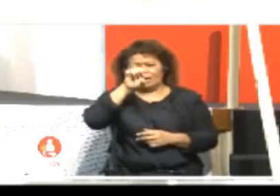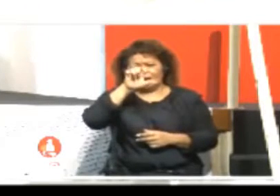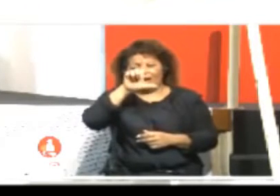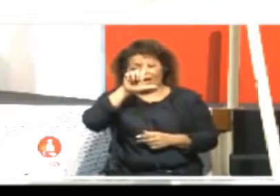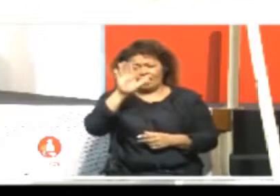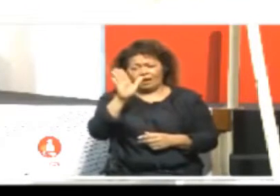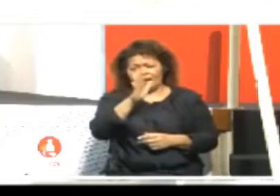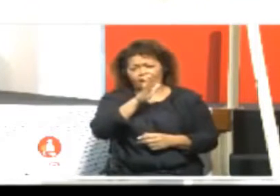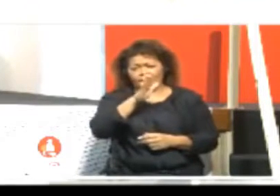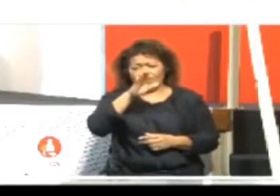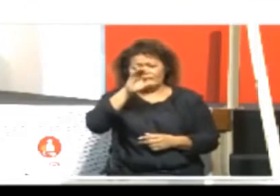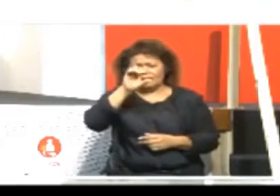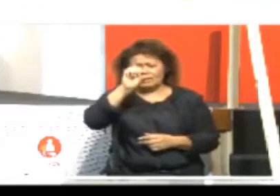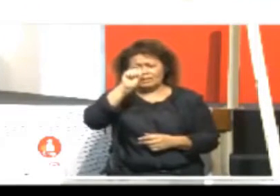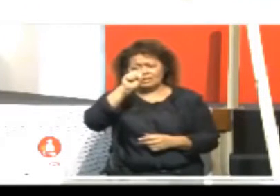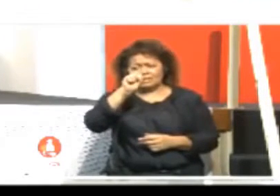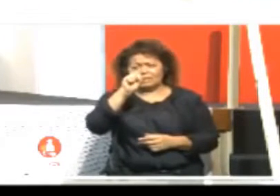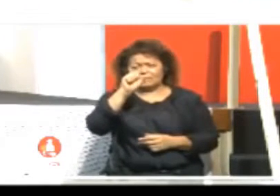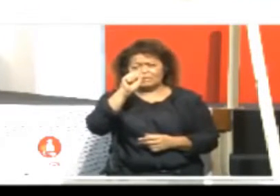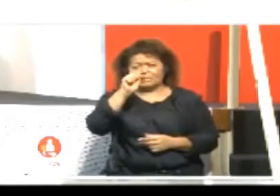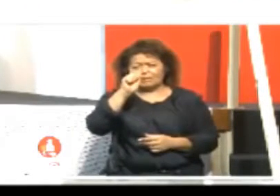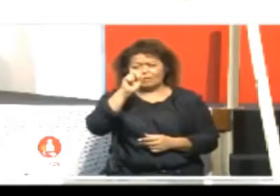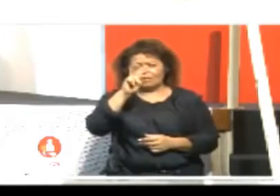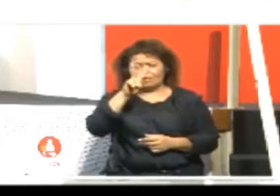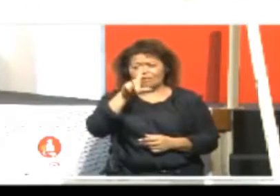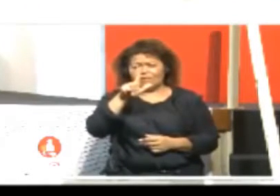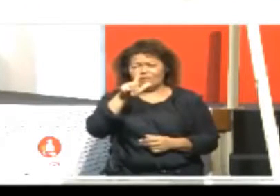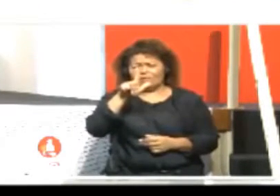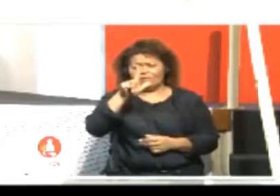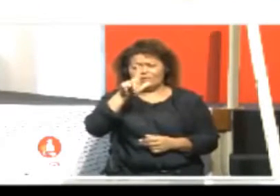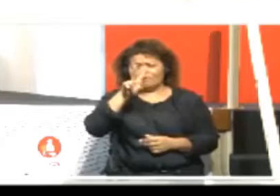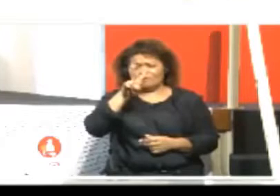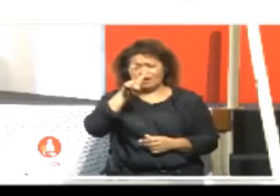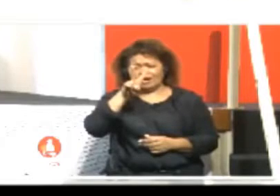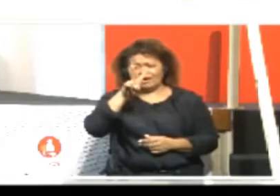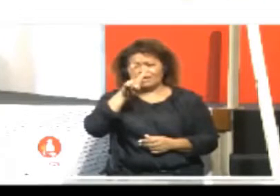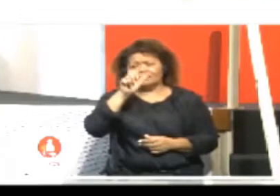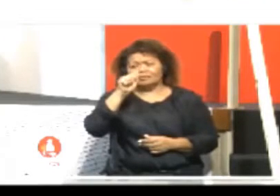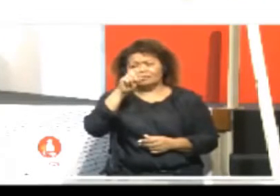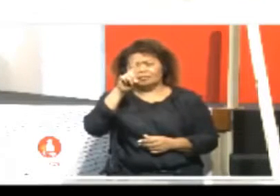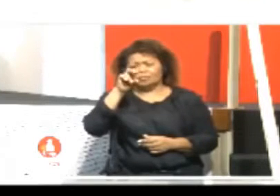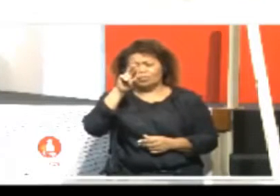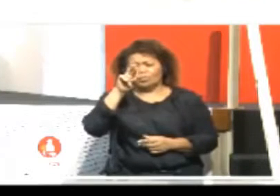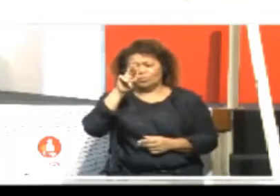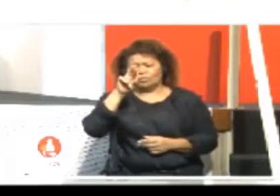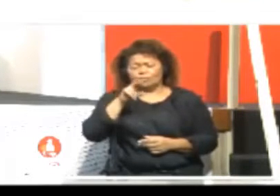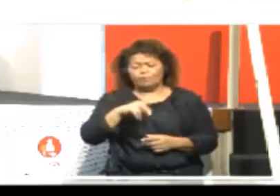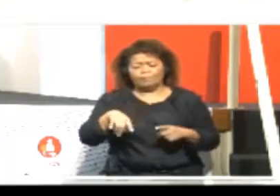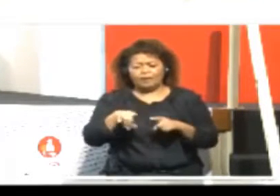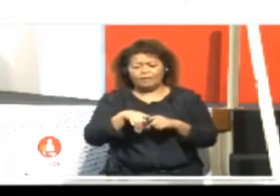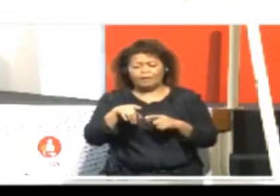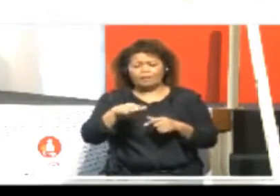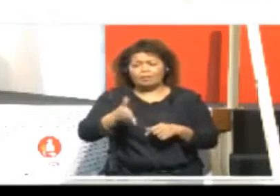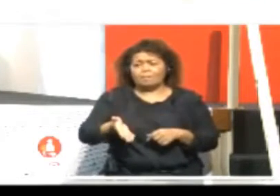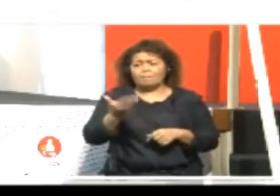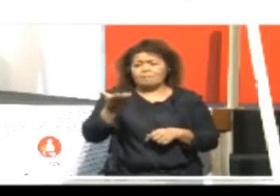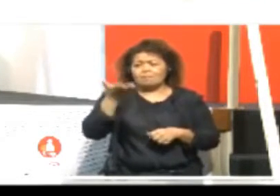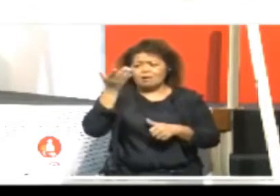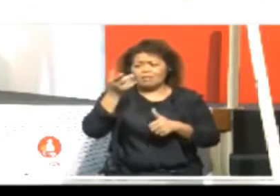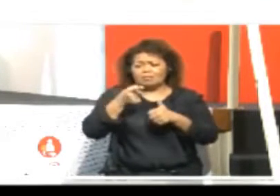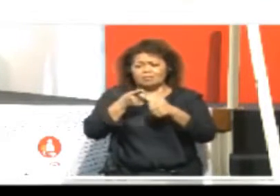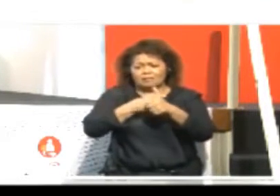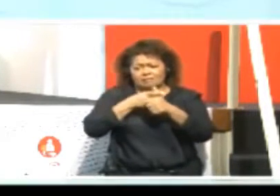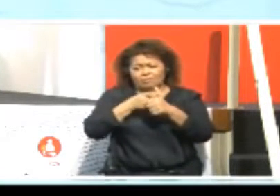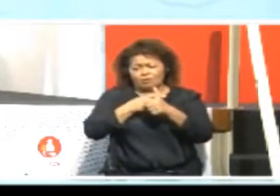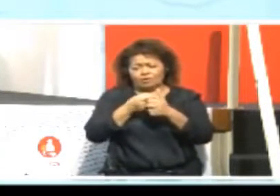Salvador también quise ver cómo hacen los municipios para obtener más impuestos no, más dinero. Entonces, noté,